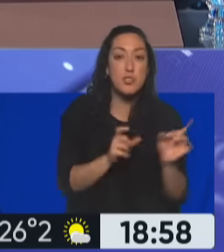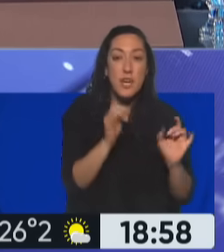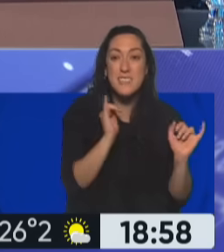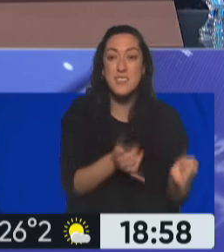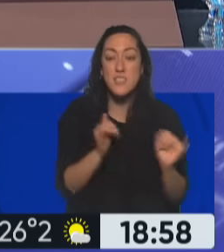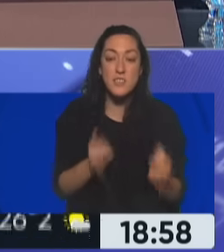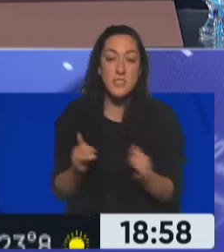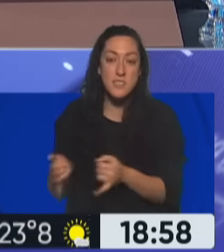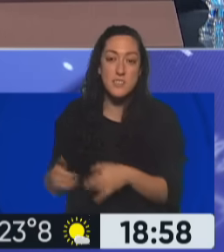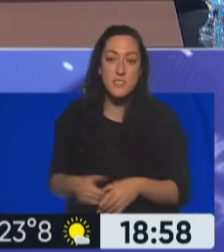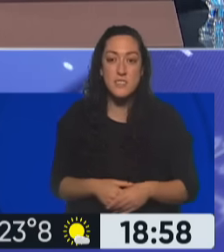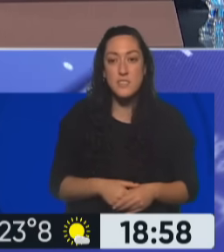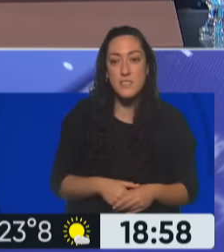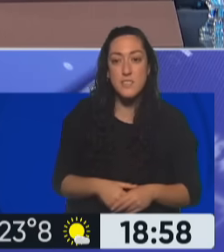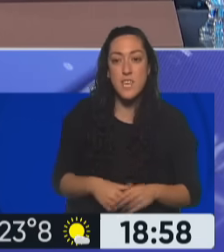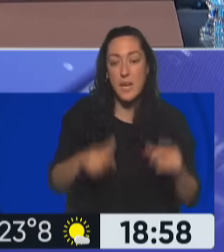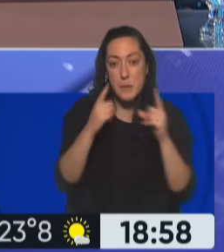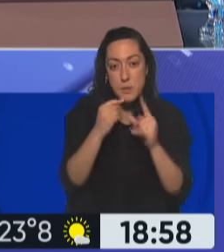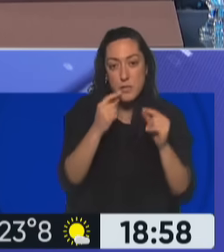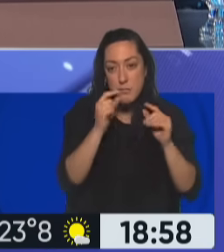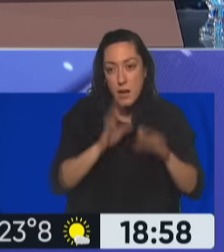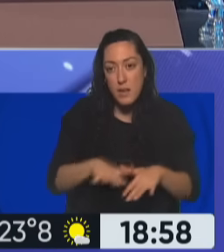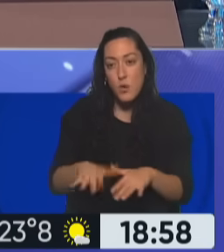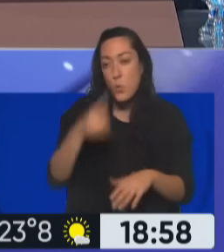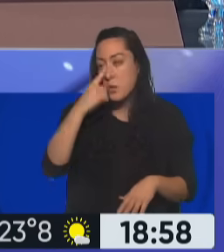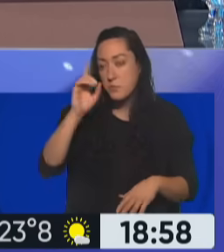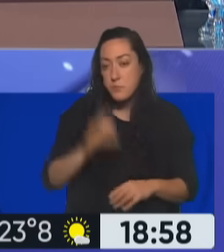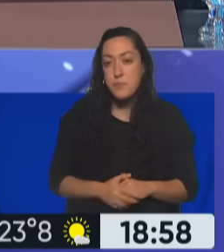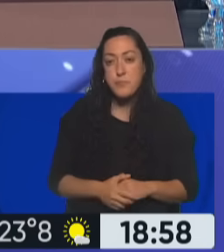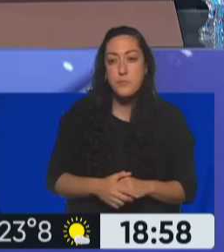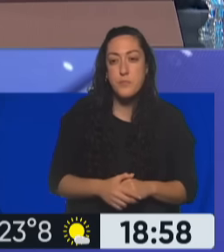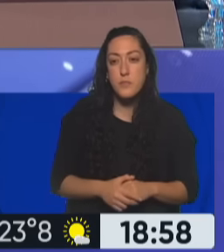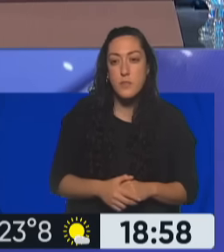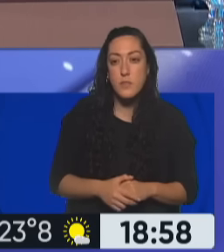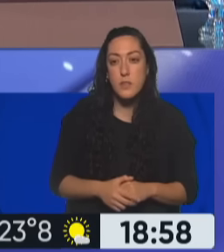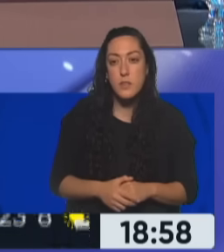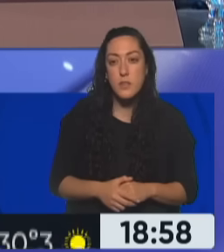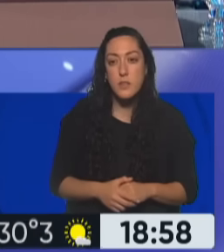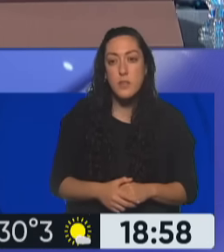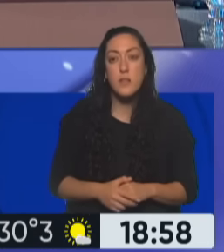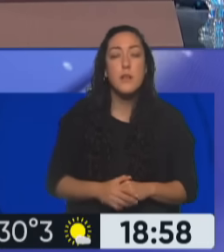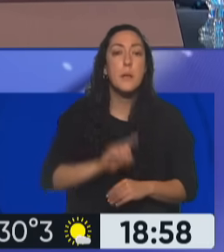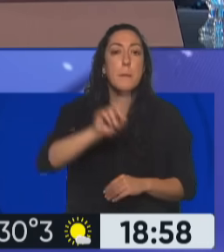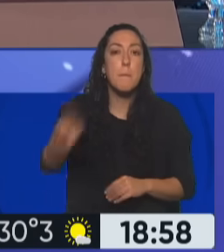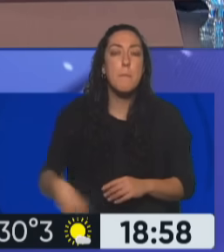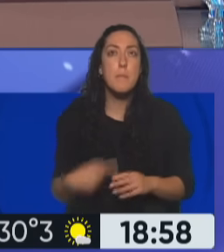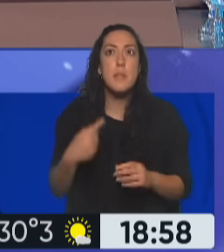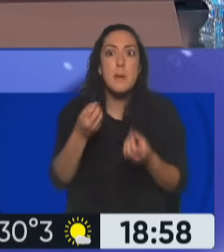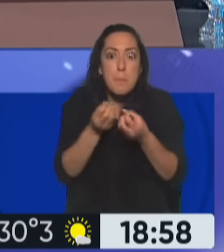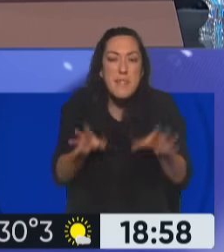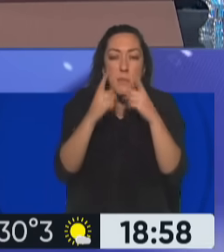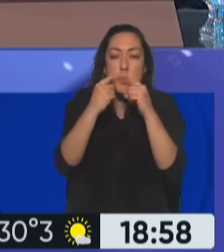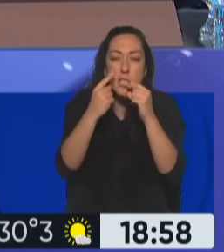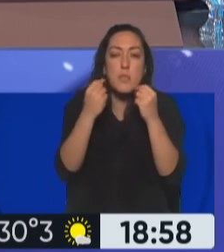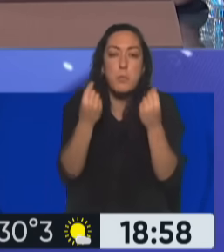se están movilizando. Más allá, para cerrar y remarcar, más allá de las diferencias que puede haber en qué ocasionó, qué fue el disparador, digamos, depende